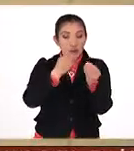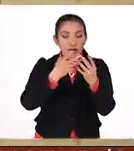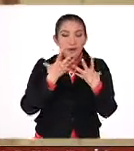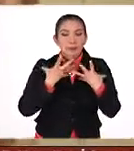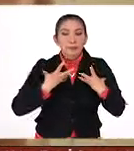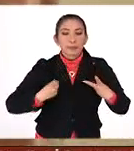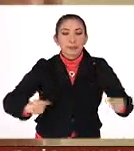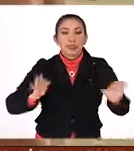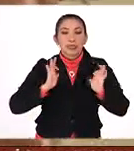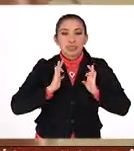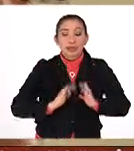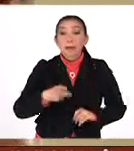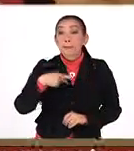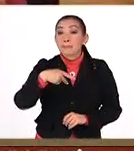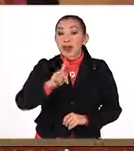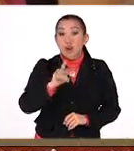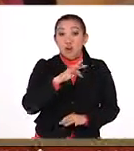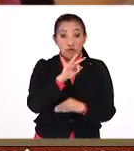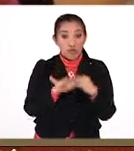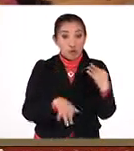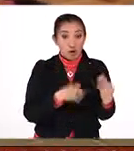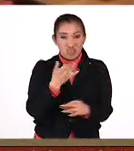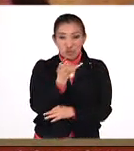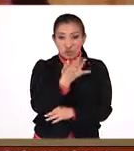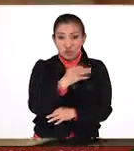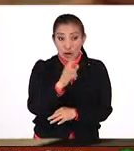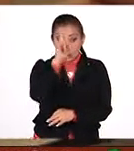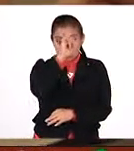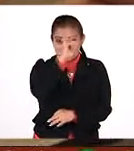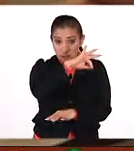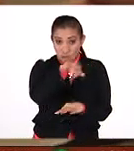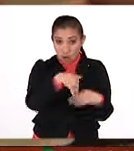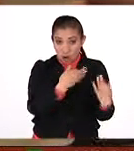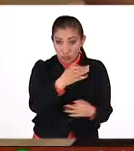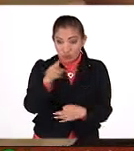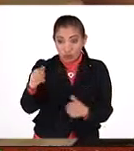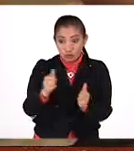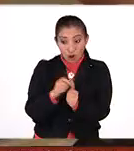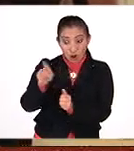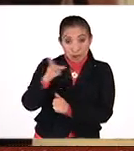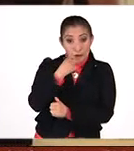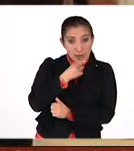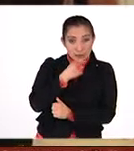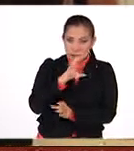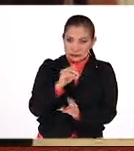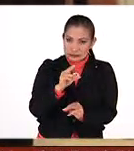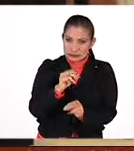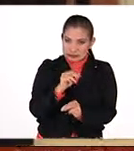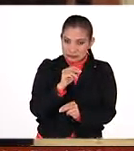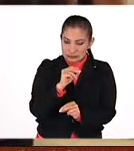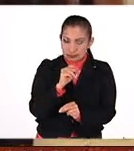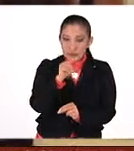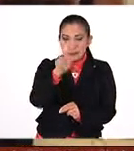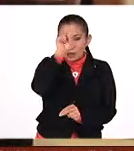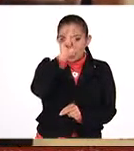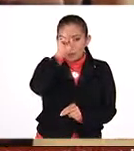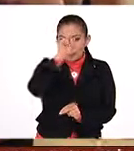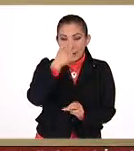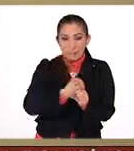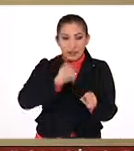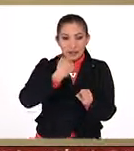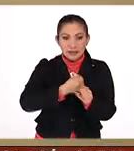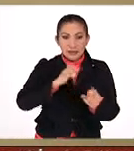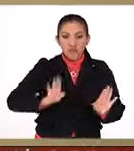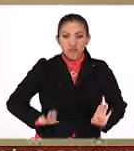relajarte sin embargo no todos los tipos de yoga son recomendados para alguien que padece diabetes se recomienda la práctica